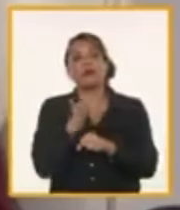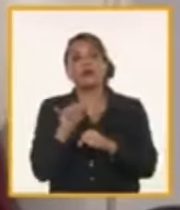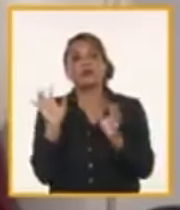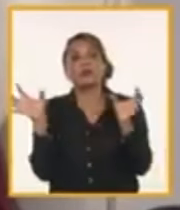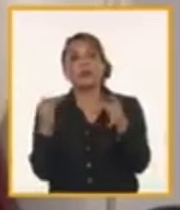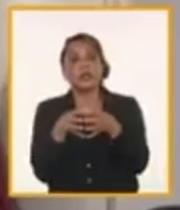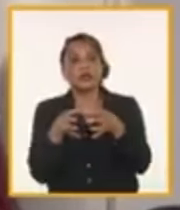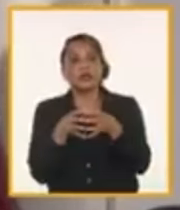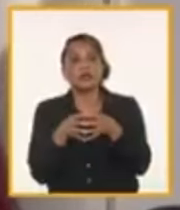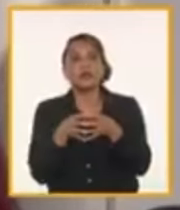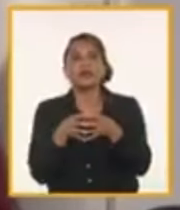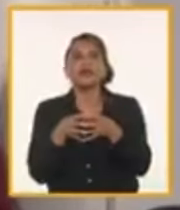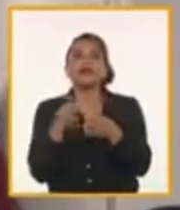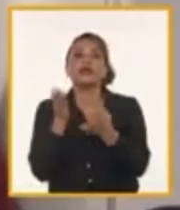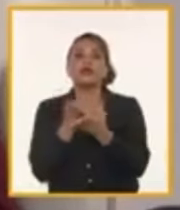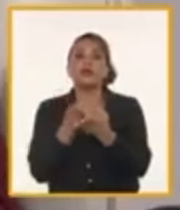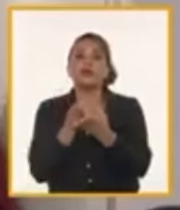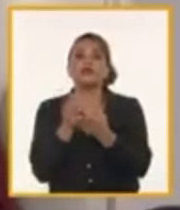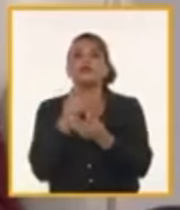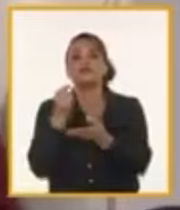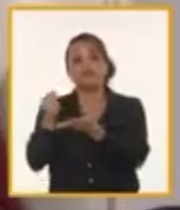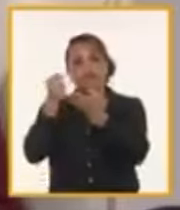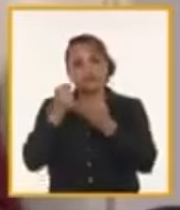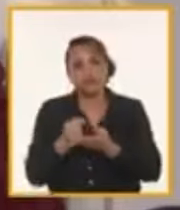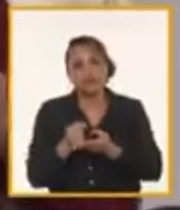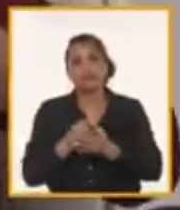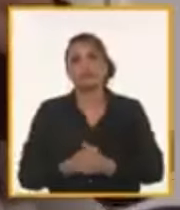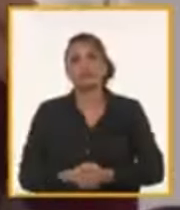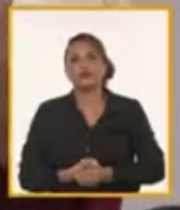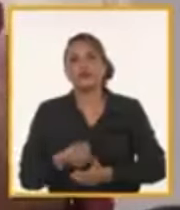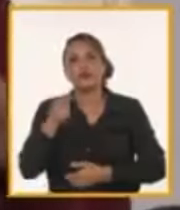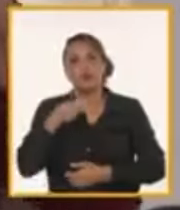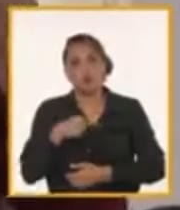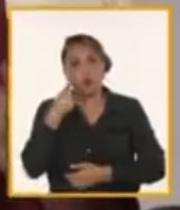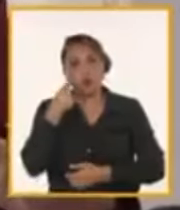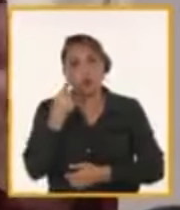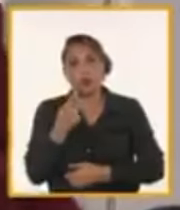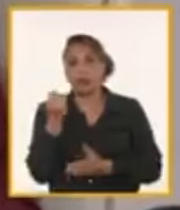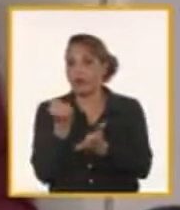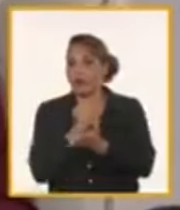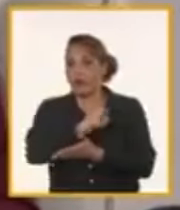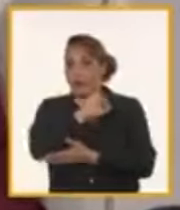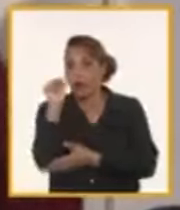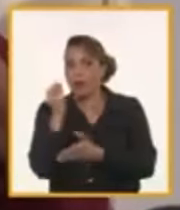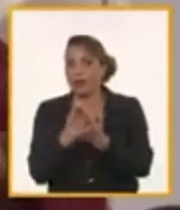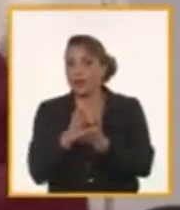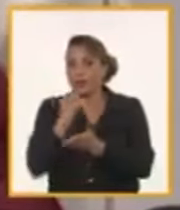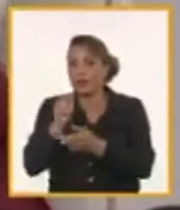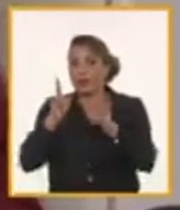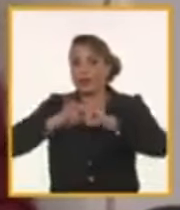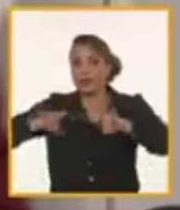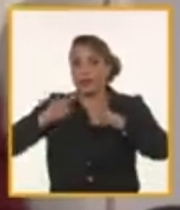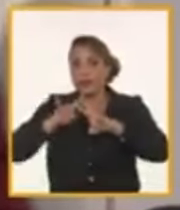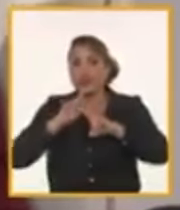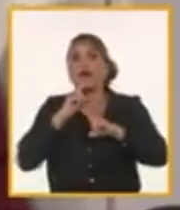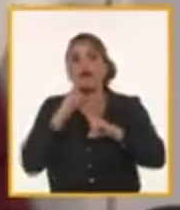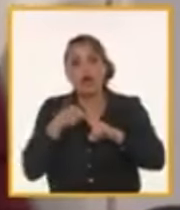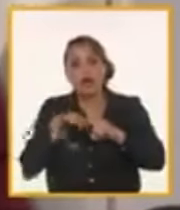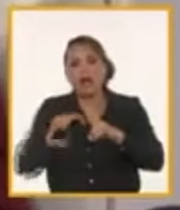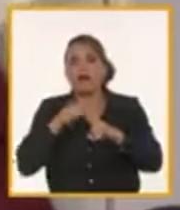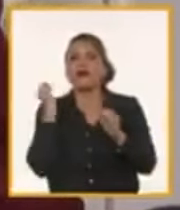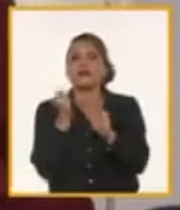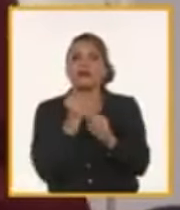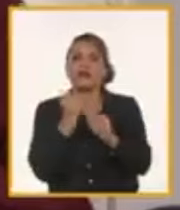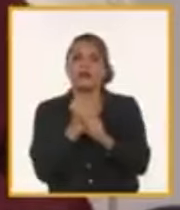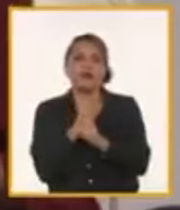alumnos ayudantes yo creo que hay que reconocer cuánto aporta hoy nuestros graduados nuestros estudiantes universitarios en ese movimiento de alumnos